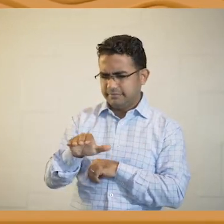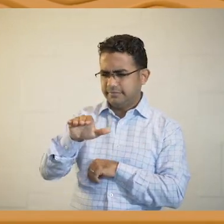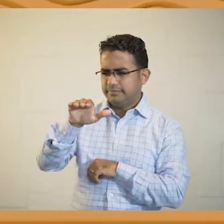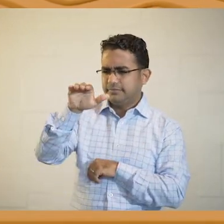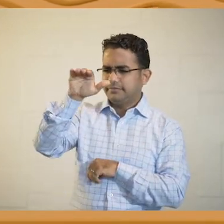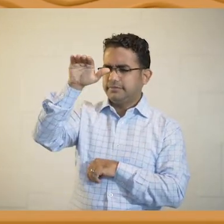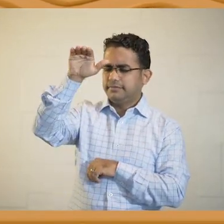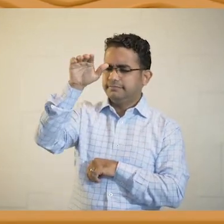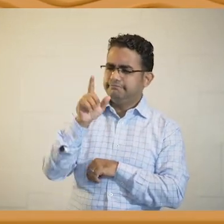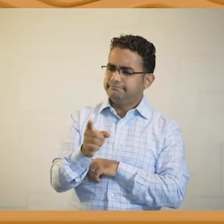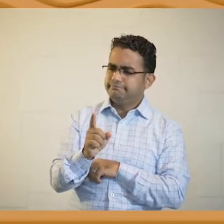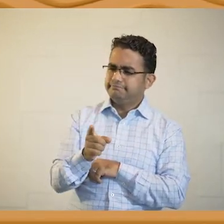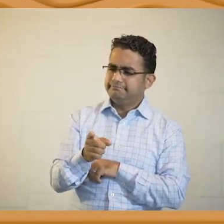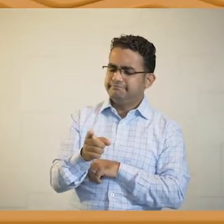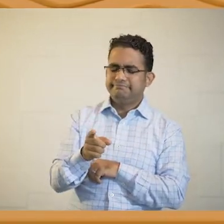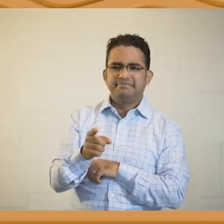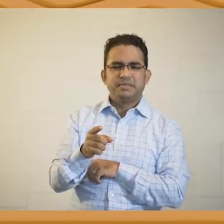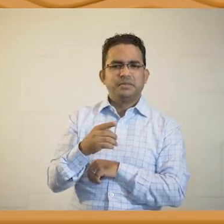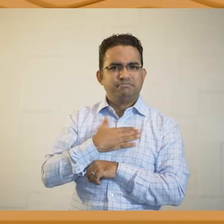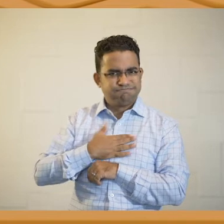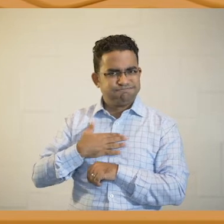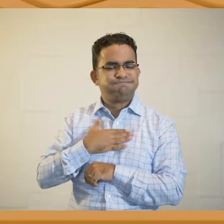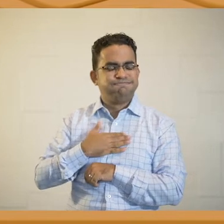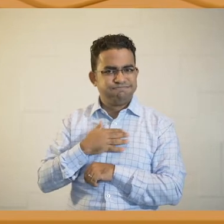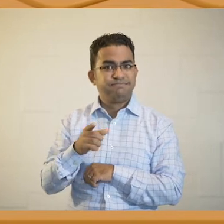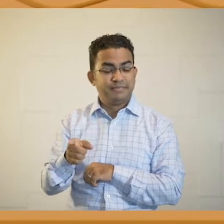crecieron, pero se quedó con el deseo.